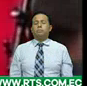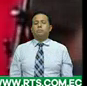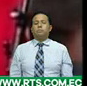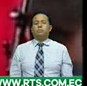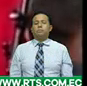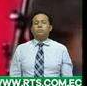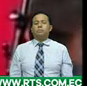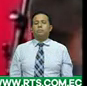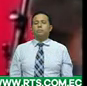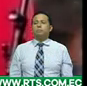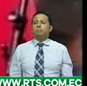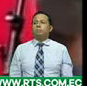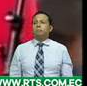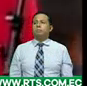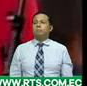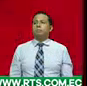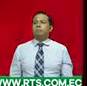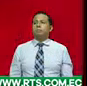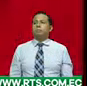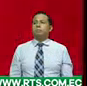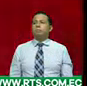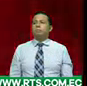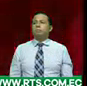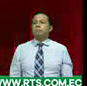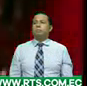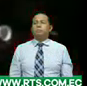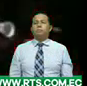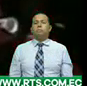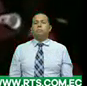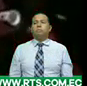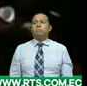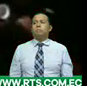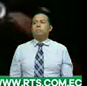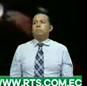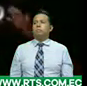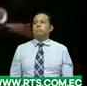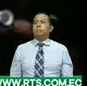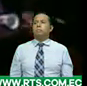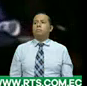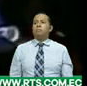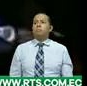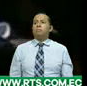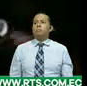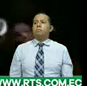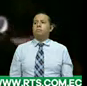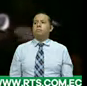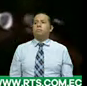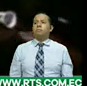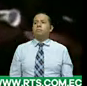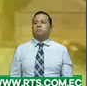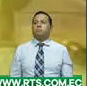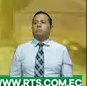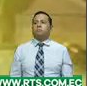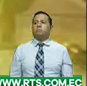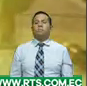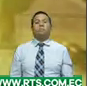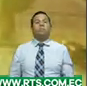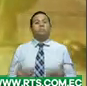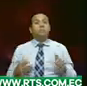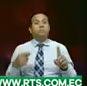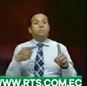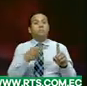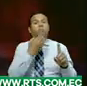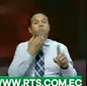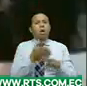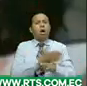hecho para bailar. Sonero, nunca lo pegué tu son, sonero. Se destacó como